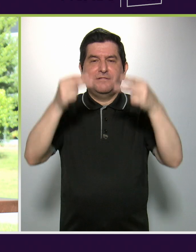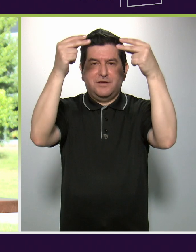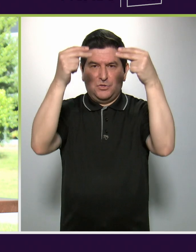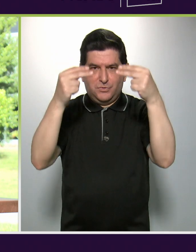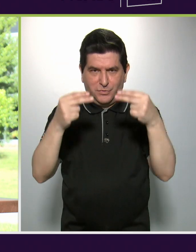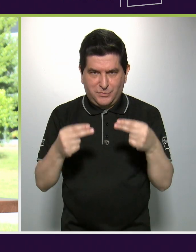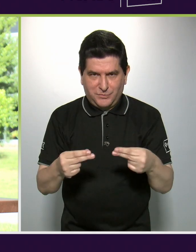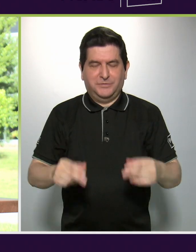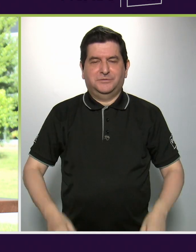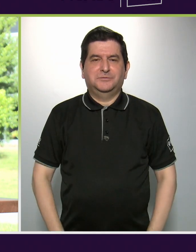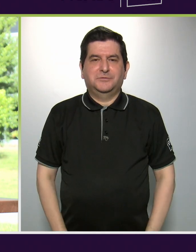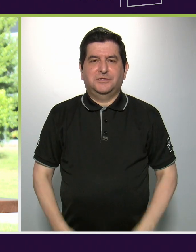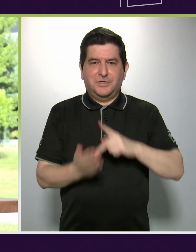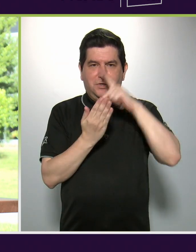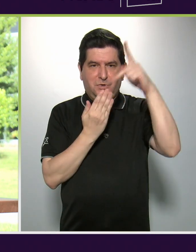lo cubre la ley